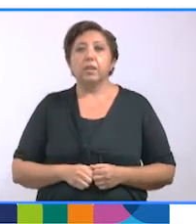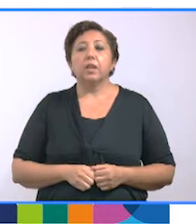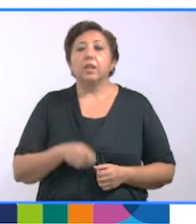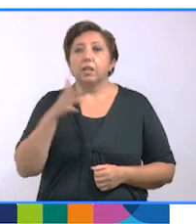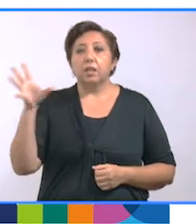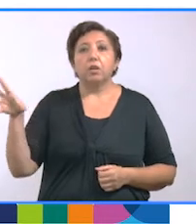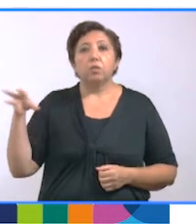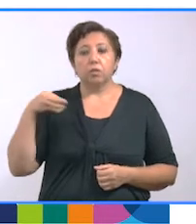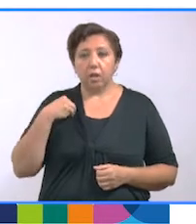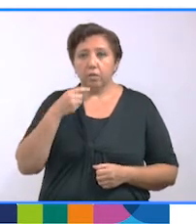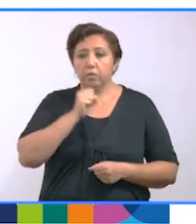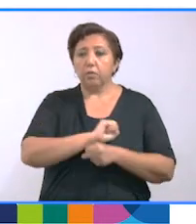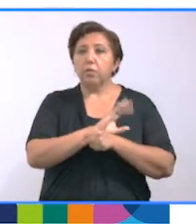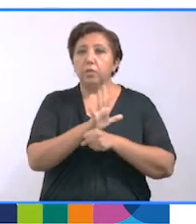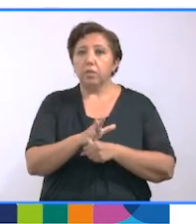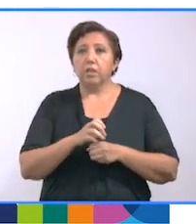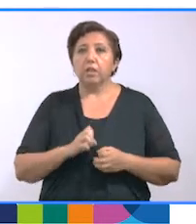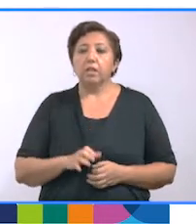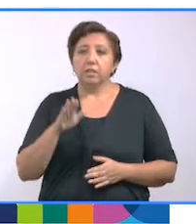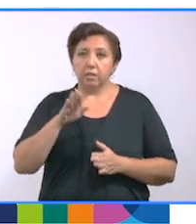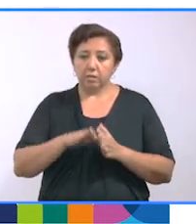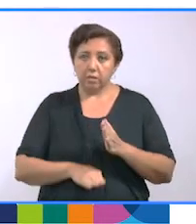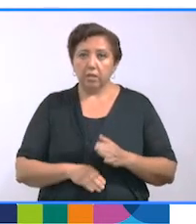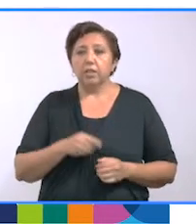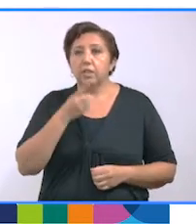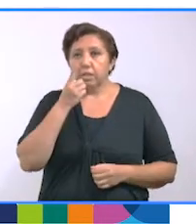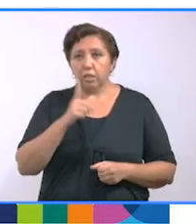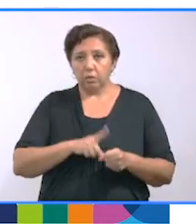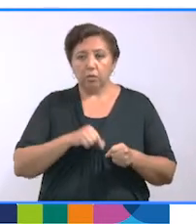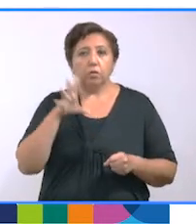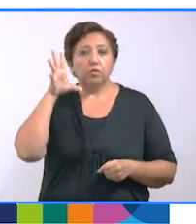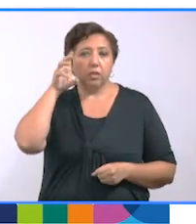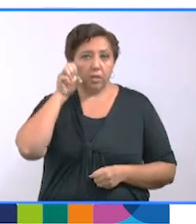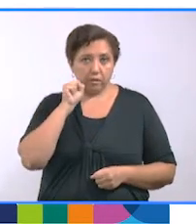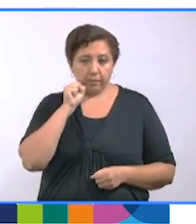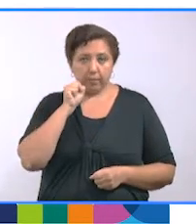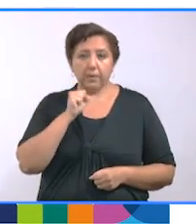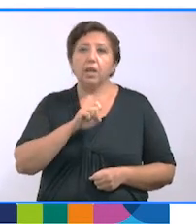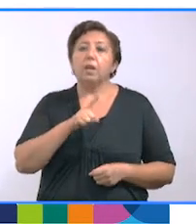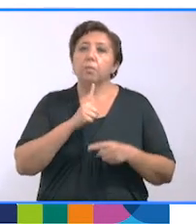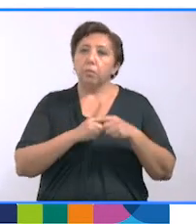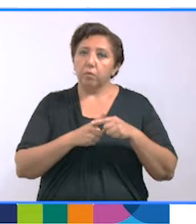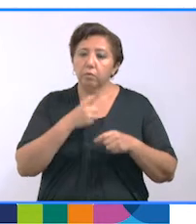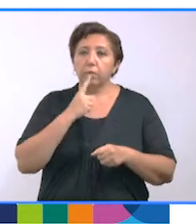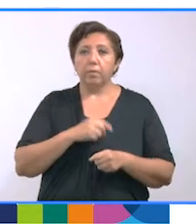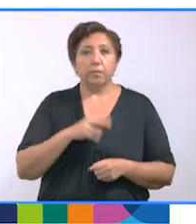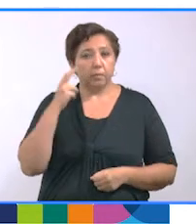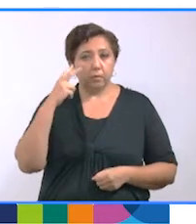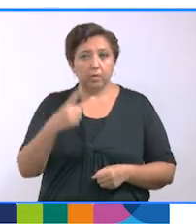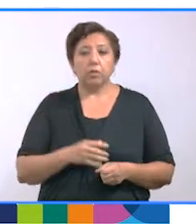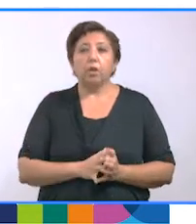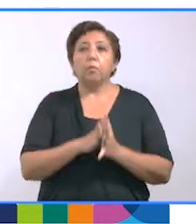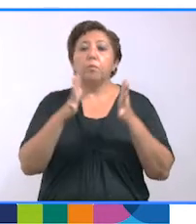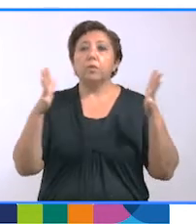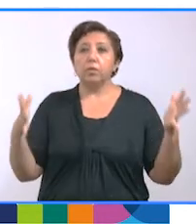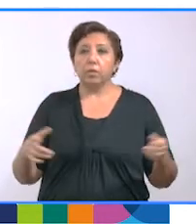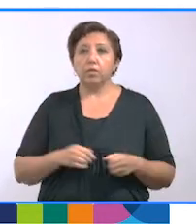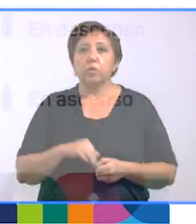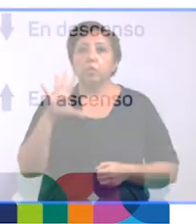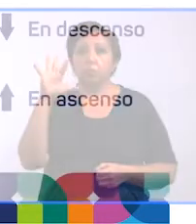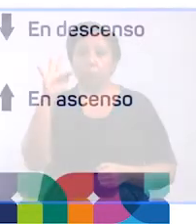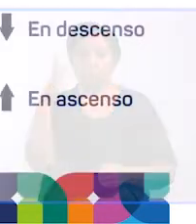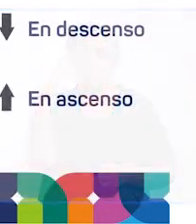ritmo de contagiosidad del coronavirus está en descenso y en color naranja. La positividad de los casos está en ascenso y es del